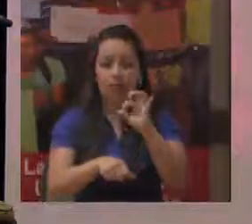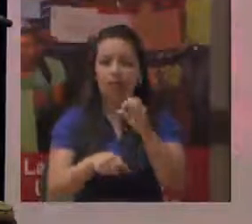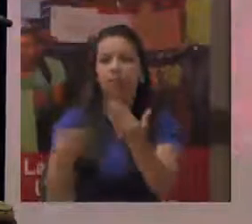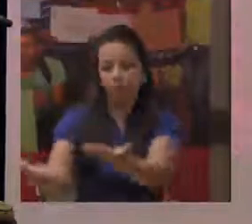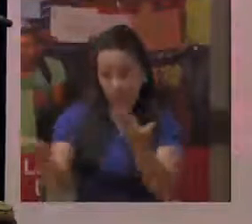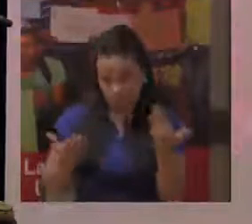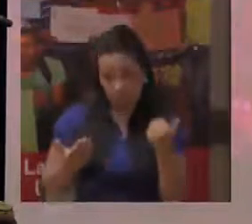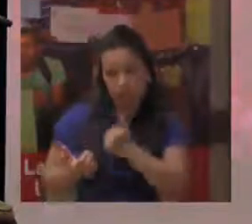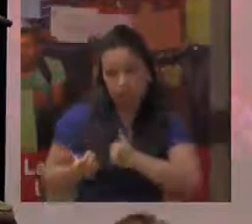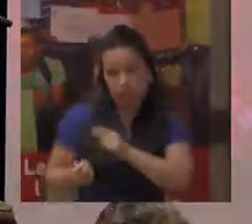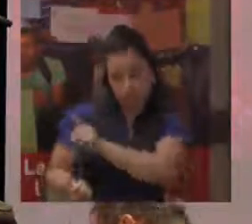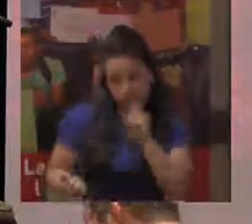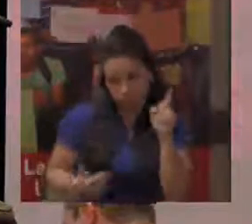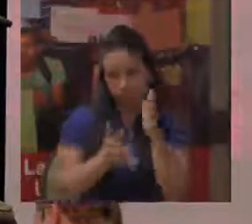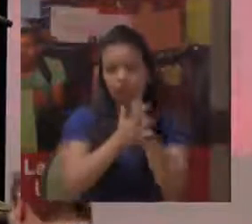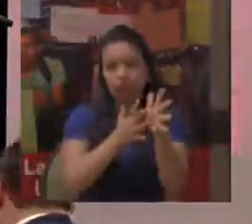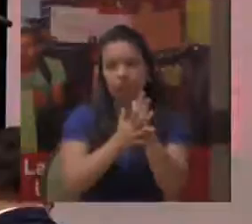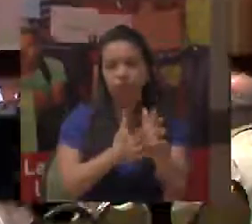qué se hizo.